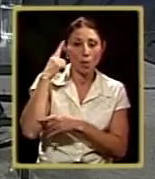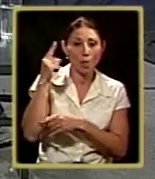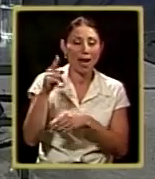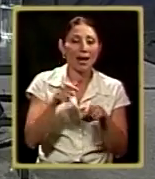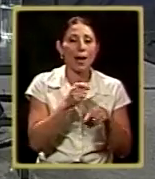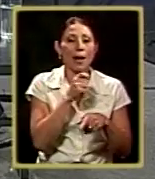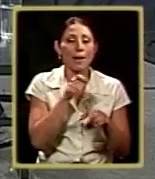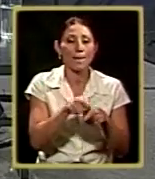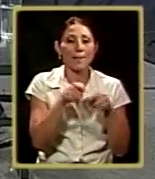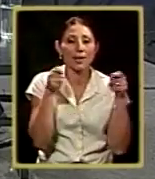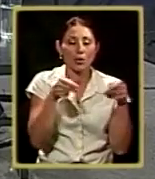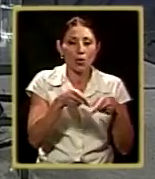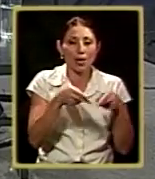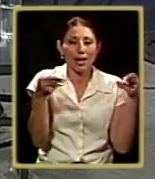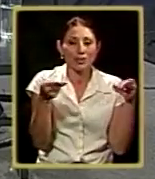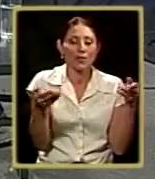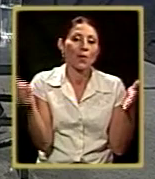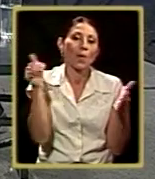casa.